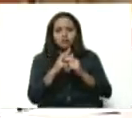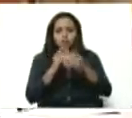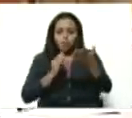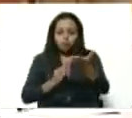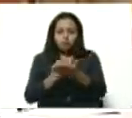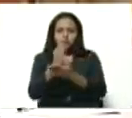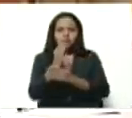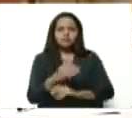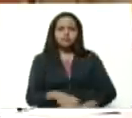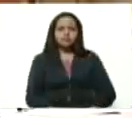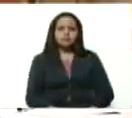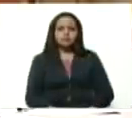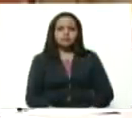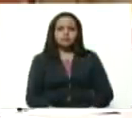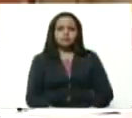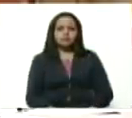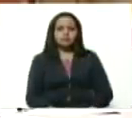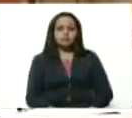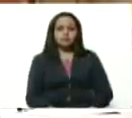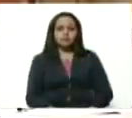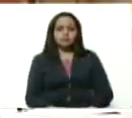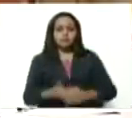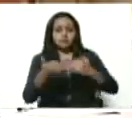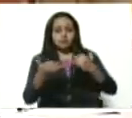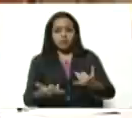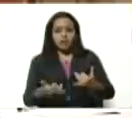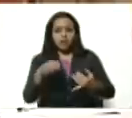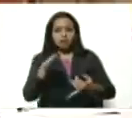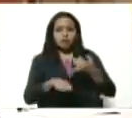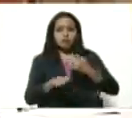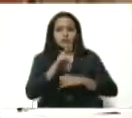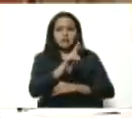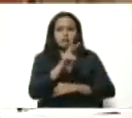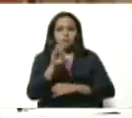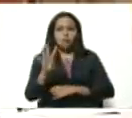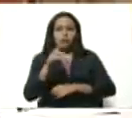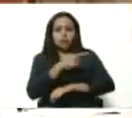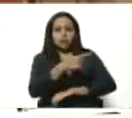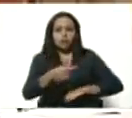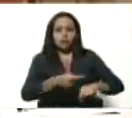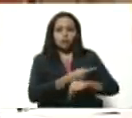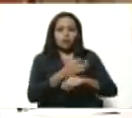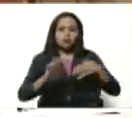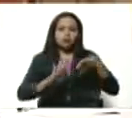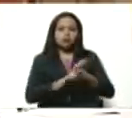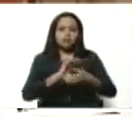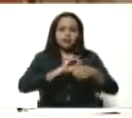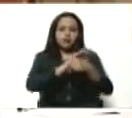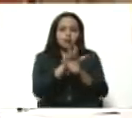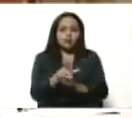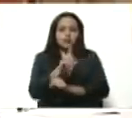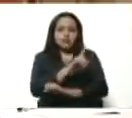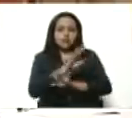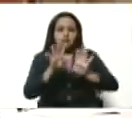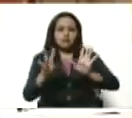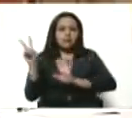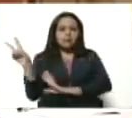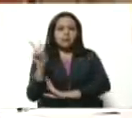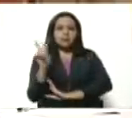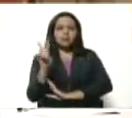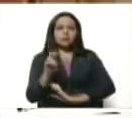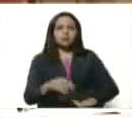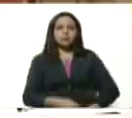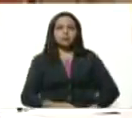bueno ya está es la situación en las últimas 24 horas del cobi 19 en venezuela